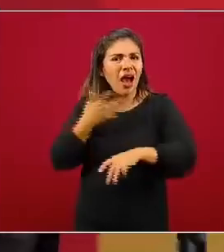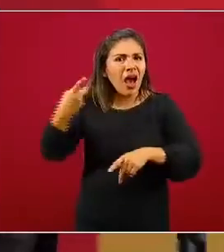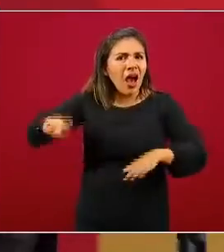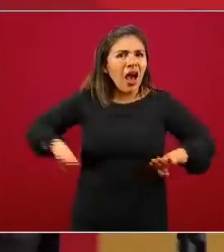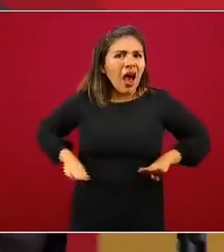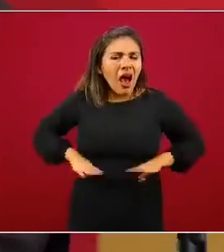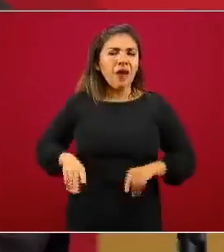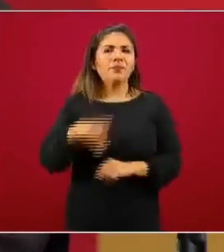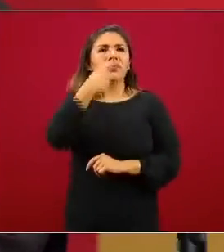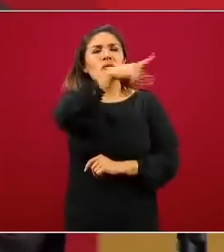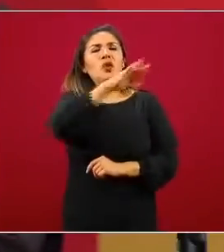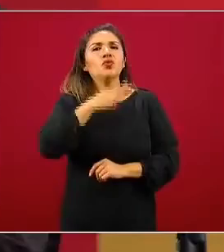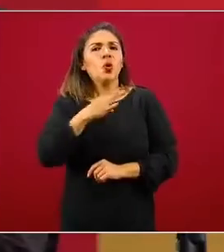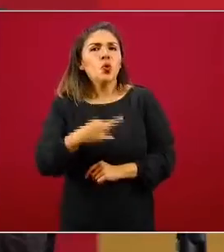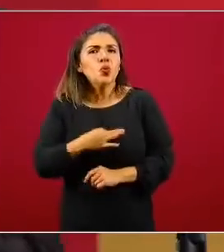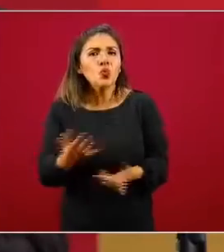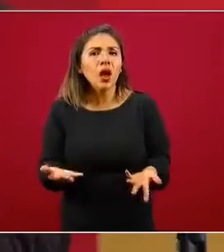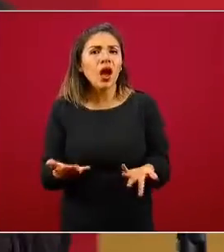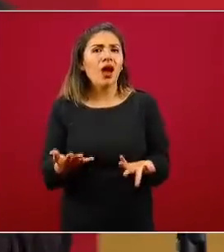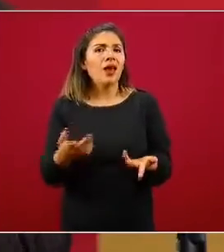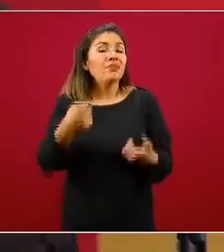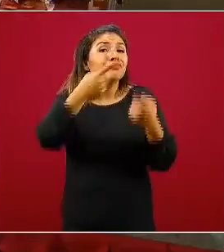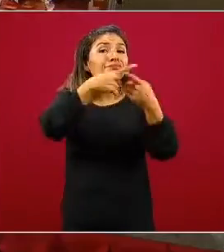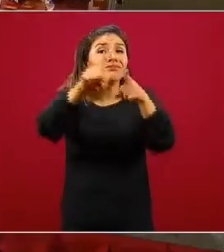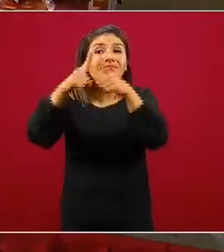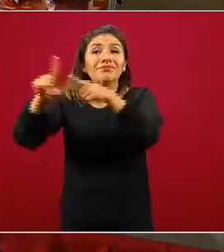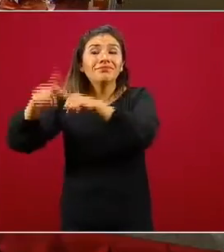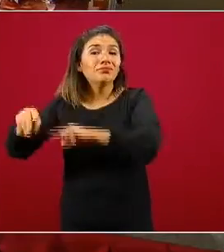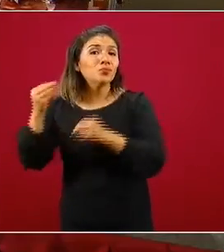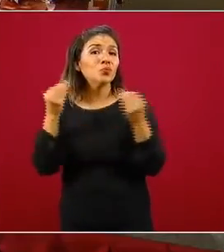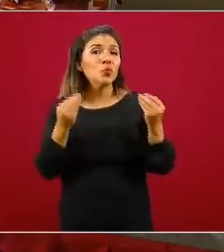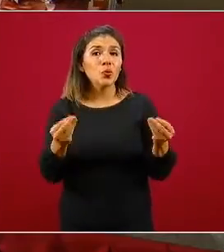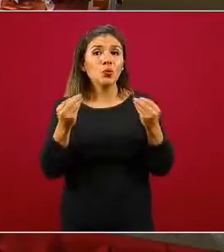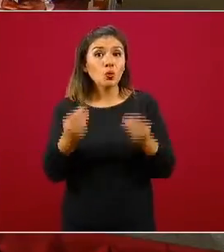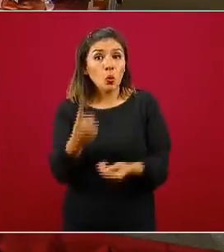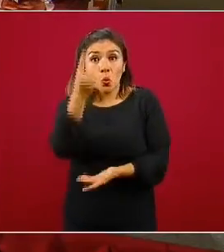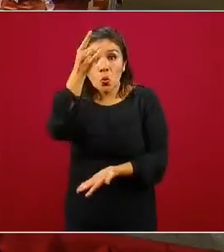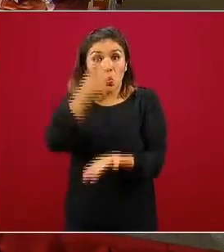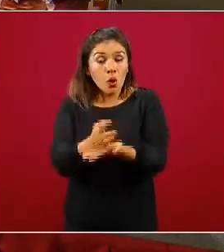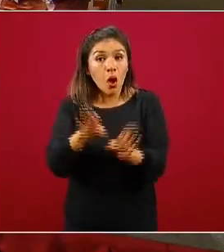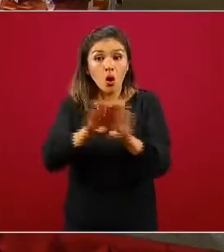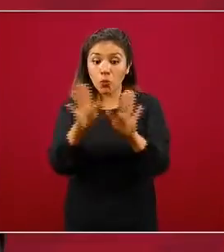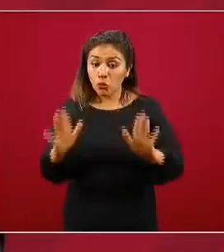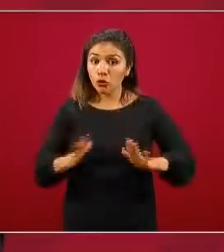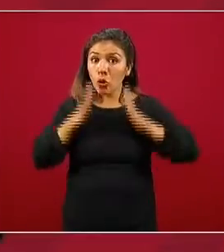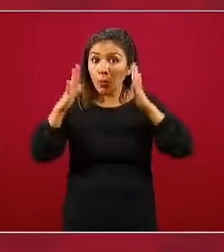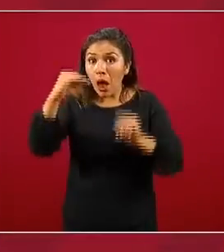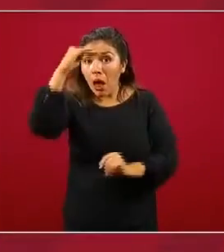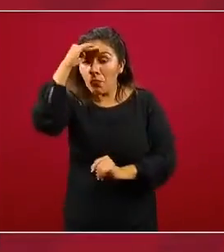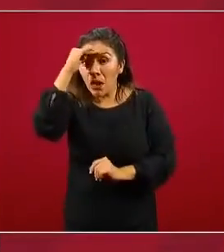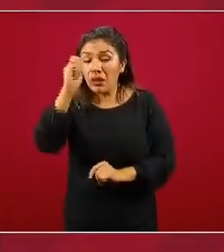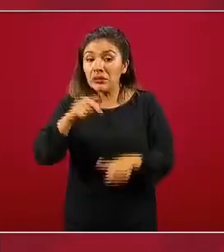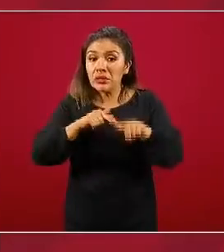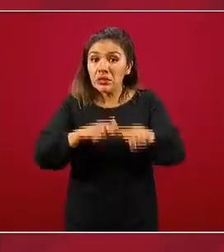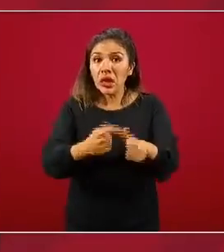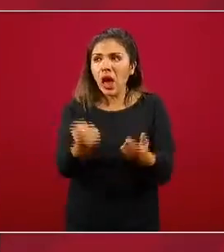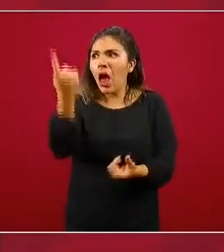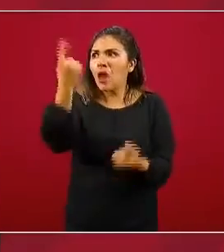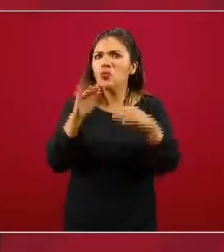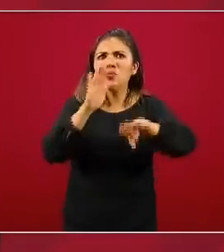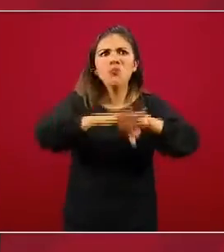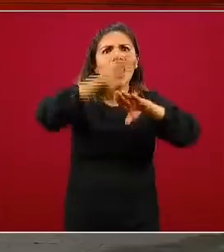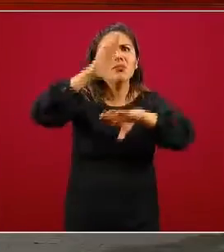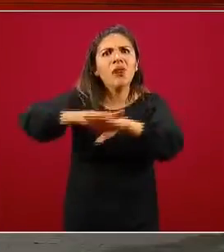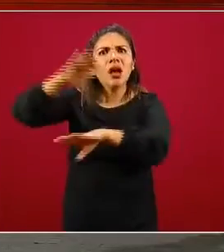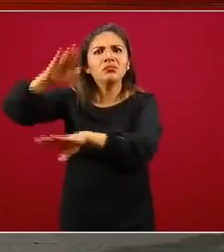la del Valle de Toluca. Entonces, hay varias. No es sorpresa alguna que sigan aumentando los casos,